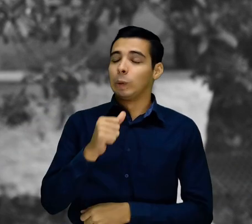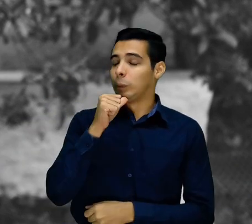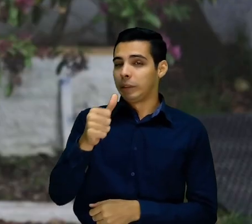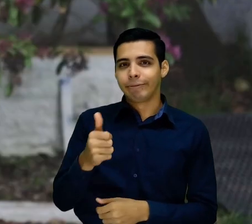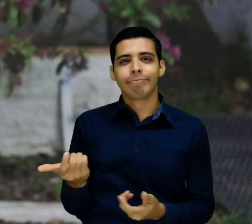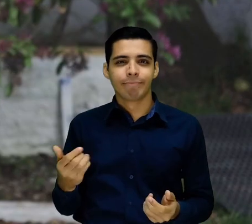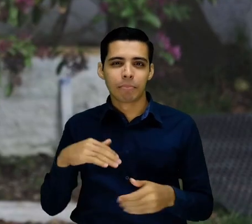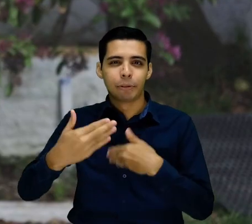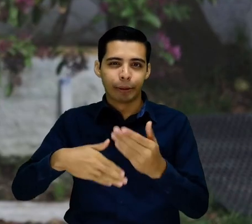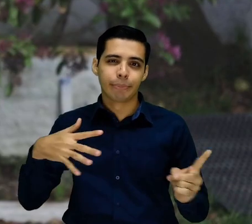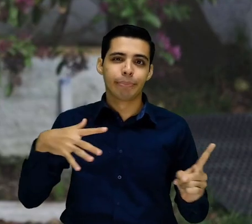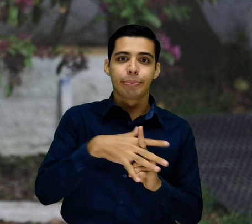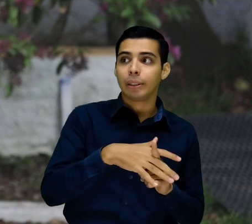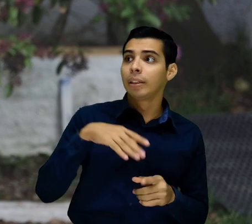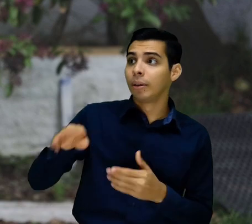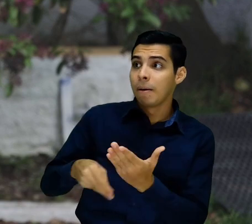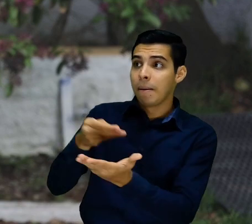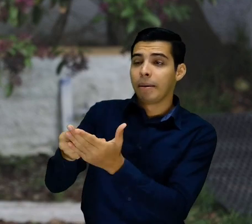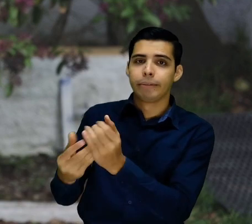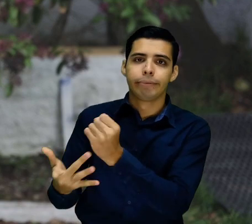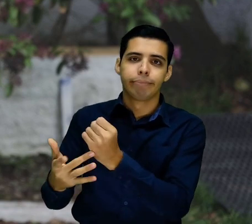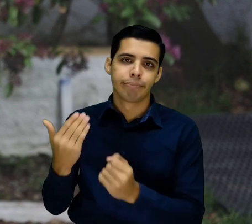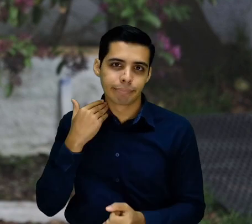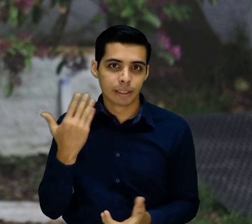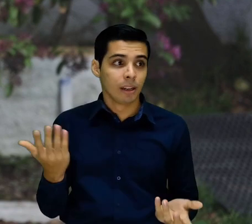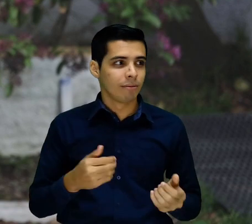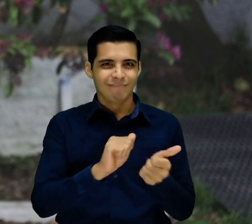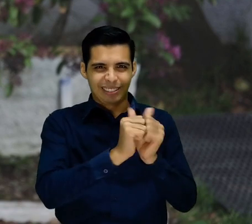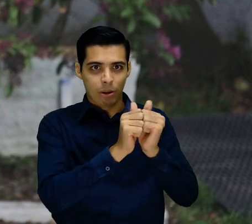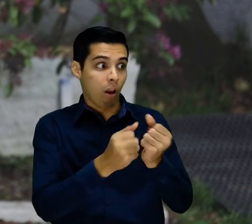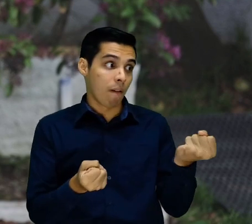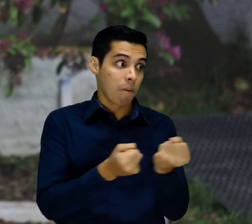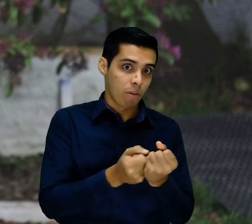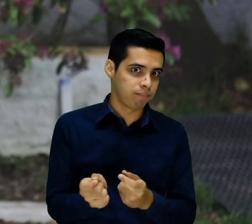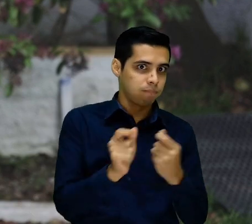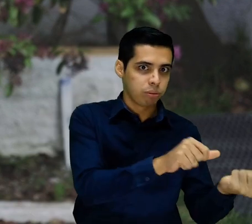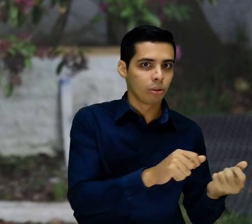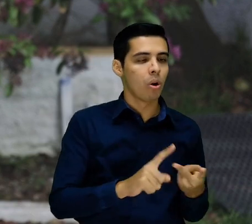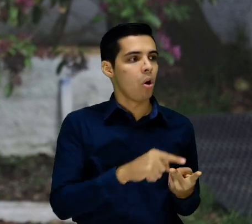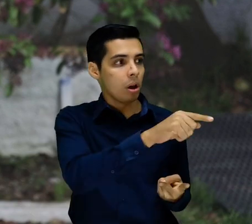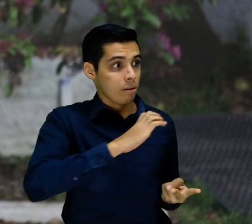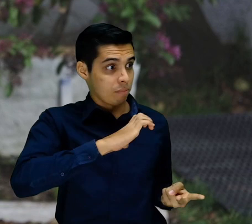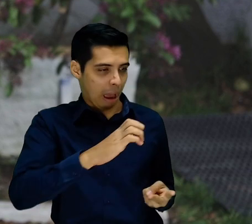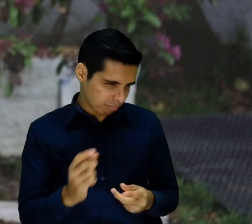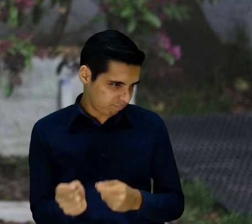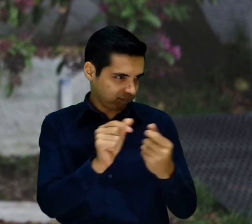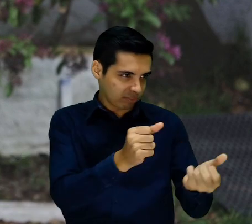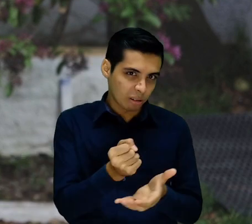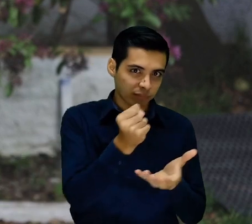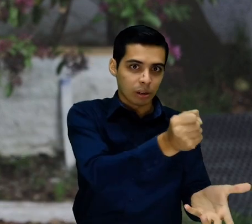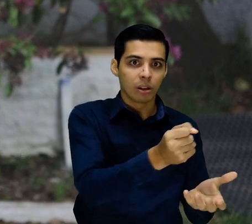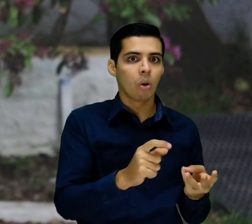todo el mundo. Todos estos factores hacen que a su vez se disminuya la contribución al deporte, el apoyo a los emprendedores y claramente también a la educación.